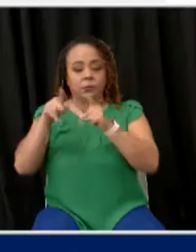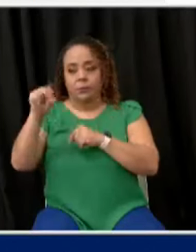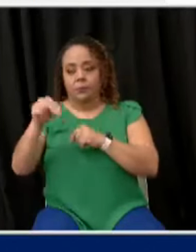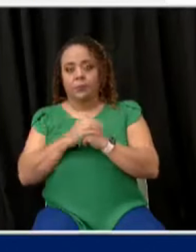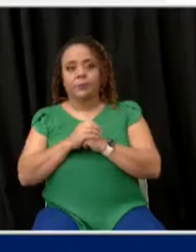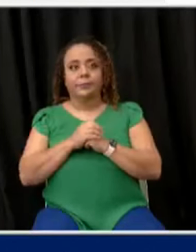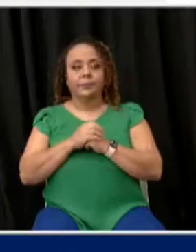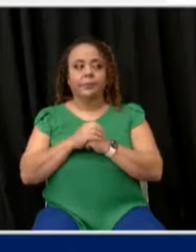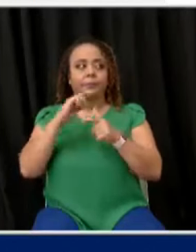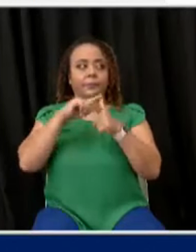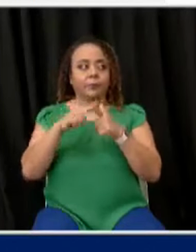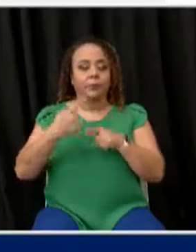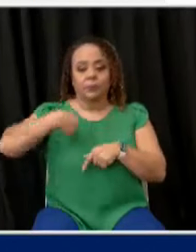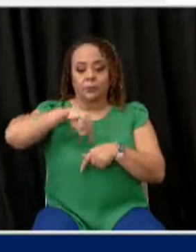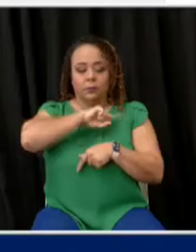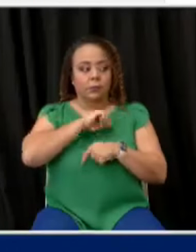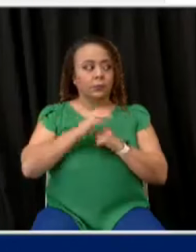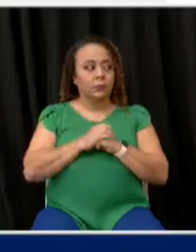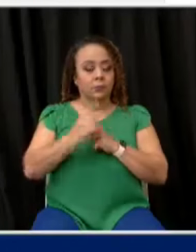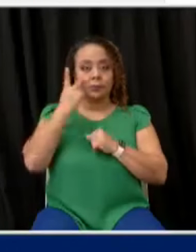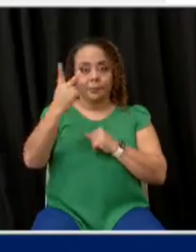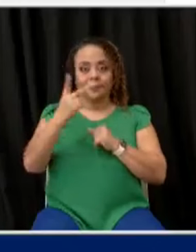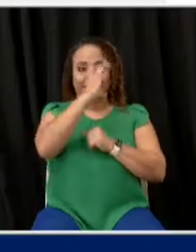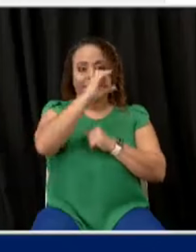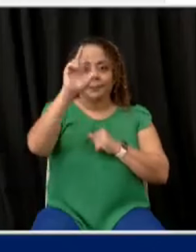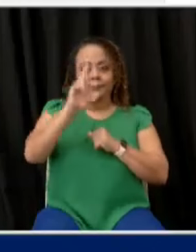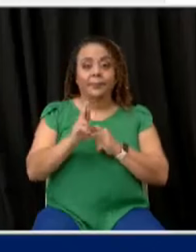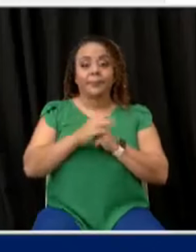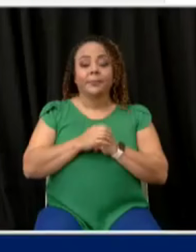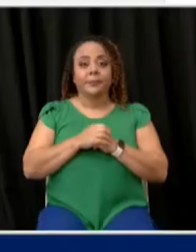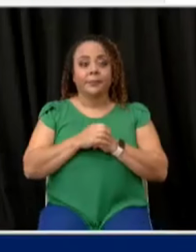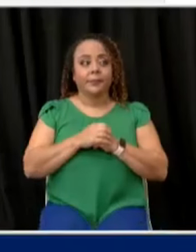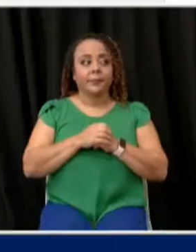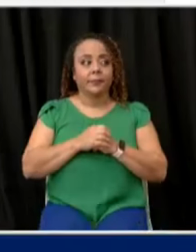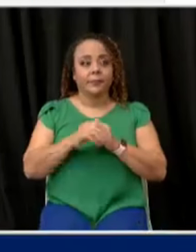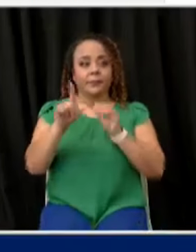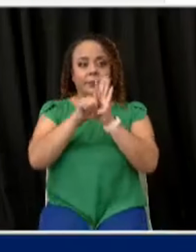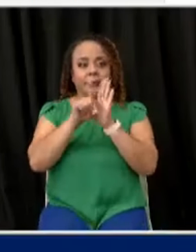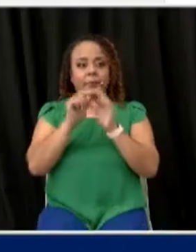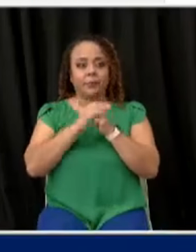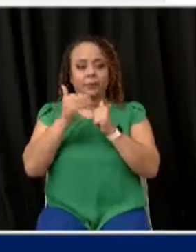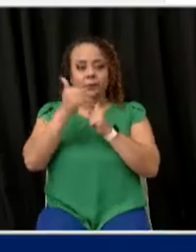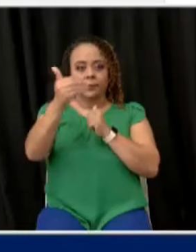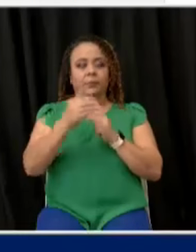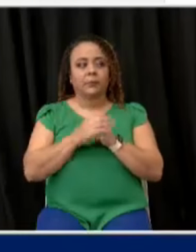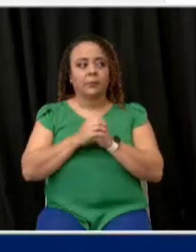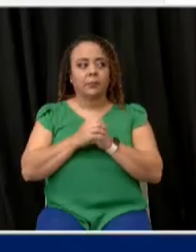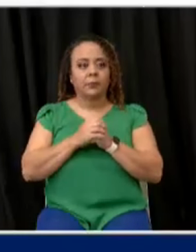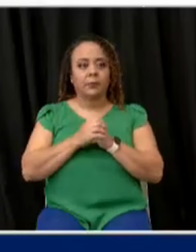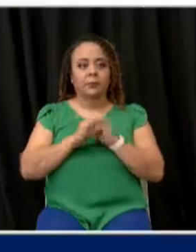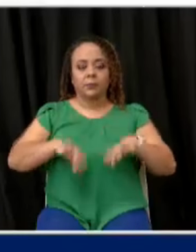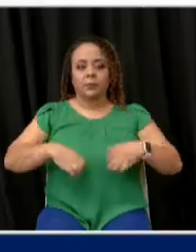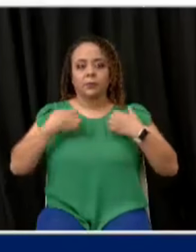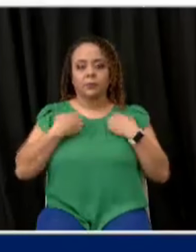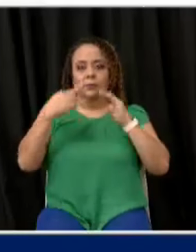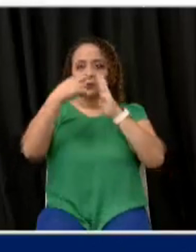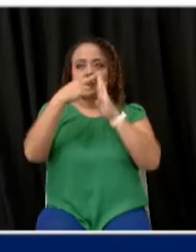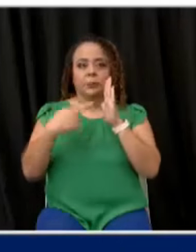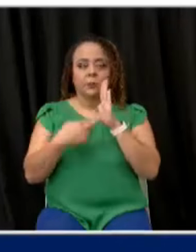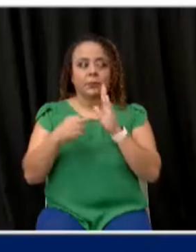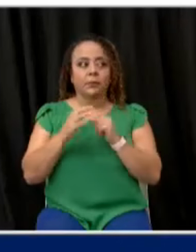Entonces, si nosotros vemos Costa Rica, la ley, pásense en la lámina que sigue, existe un